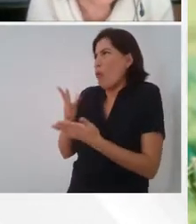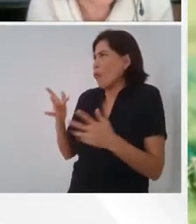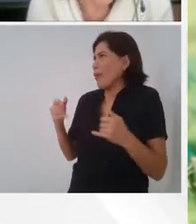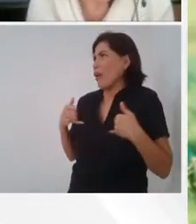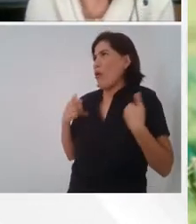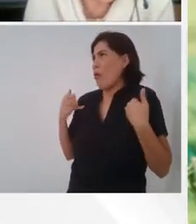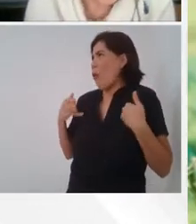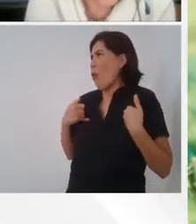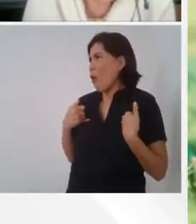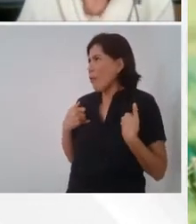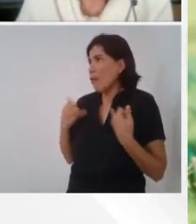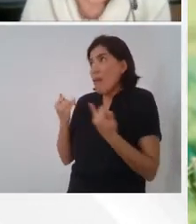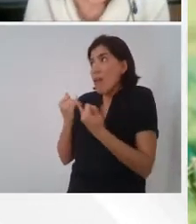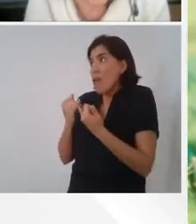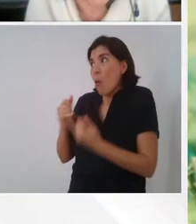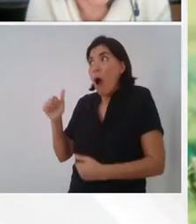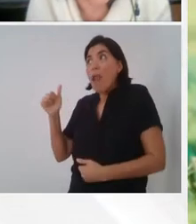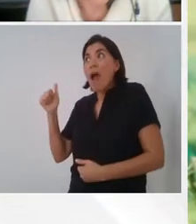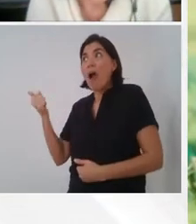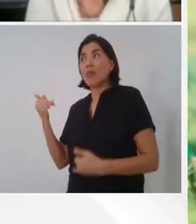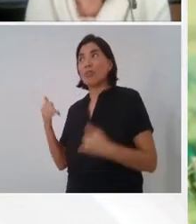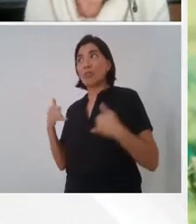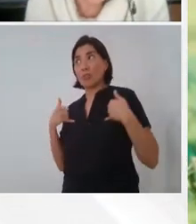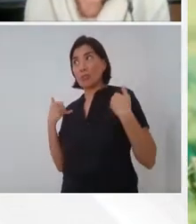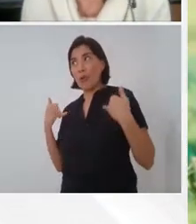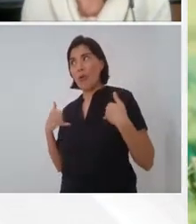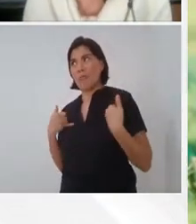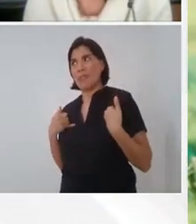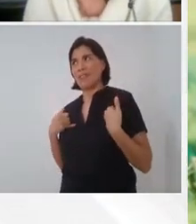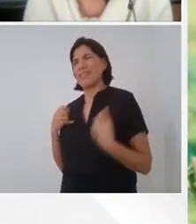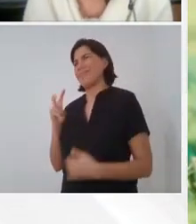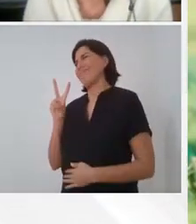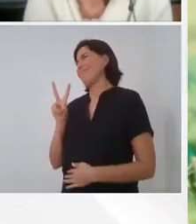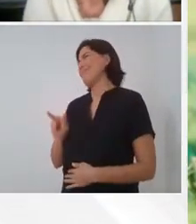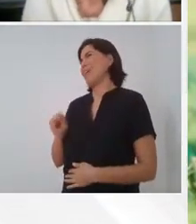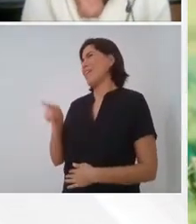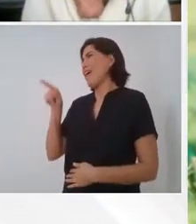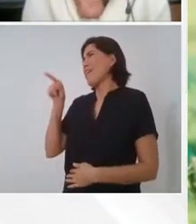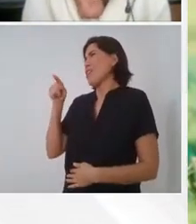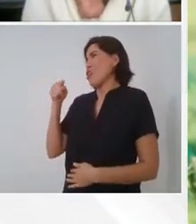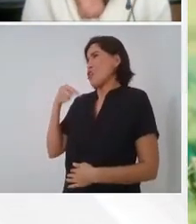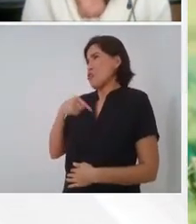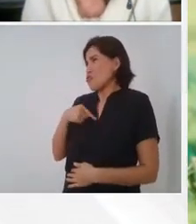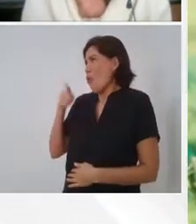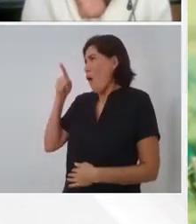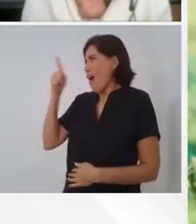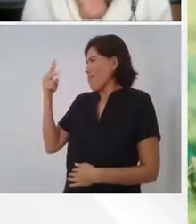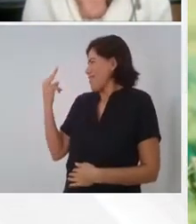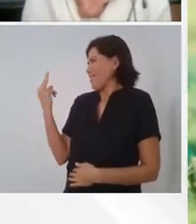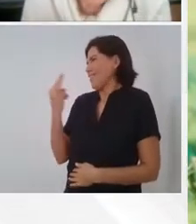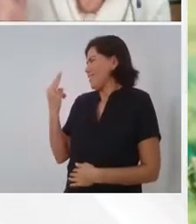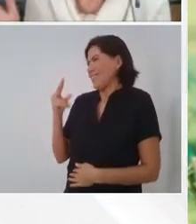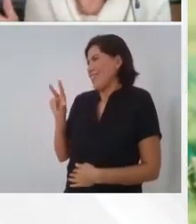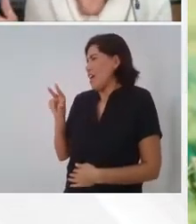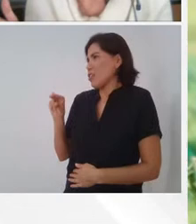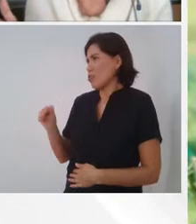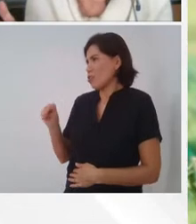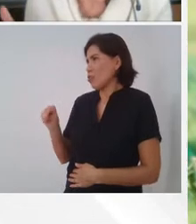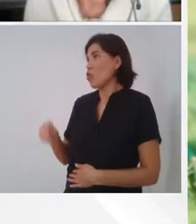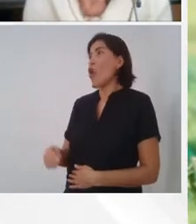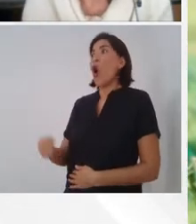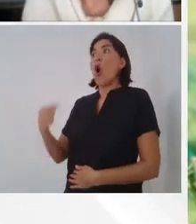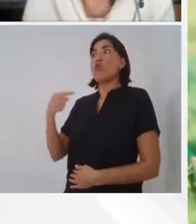muchachitos, y la verdad no te necesito, y tú tampoco me necesitas. Yo solo soy un zorro como cualquier otro